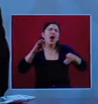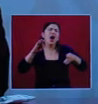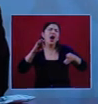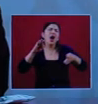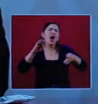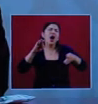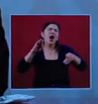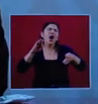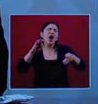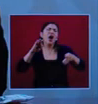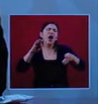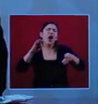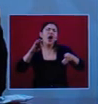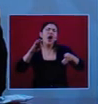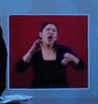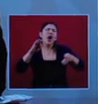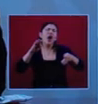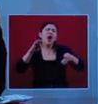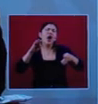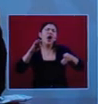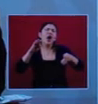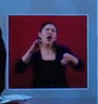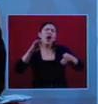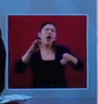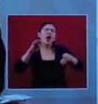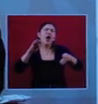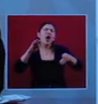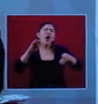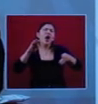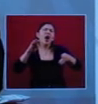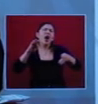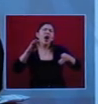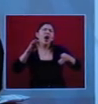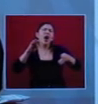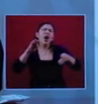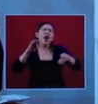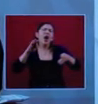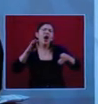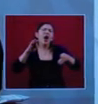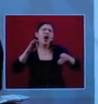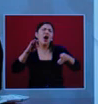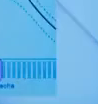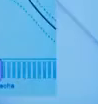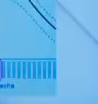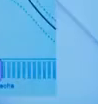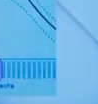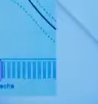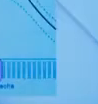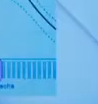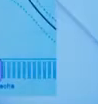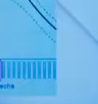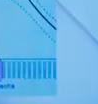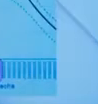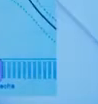número de muertos real puede ser hasta 3 veces mayor del que dice López-Gatell. Y el número de casos reales,